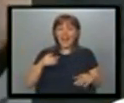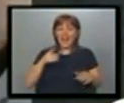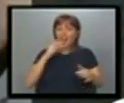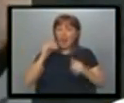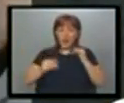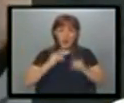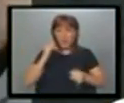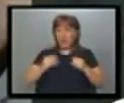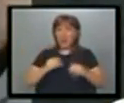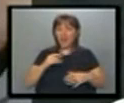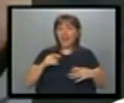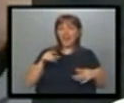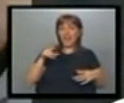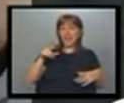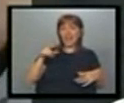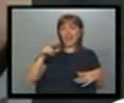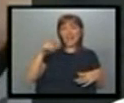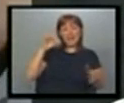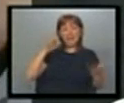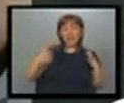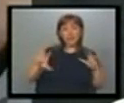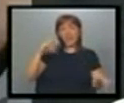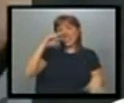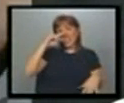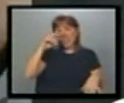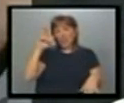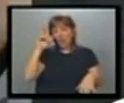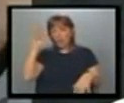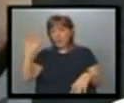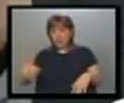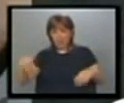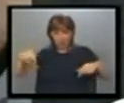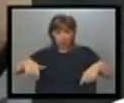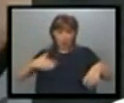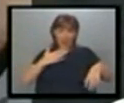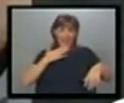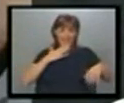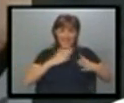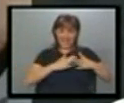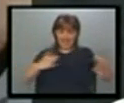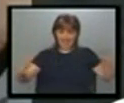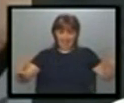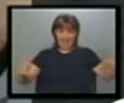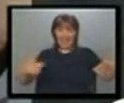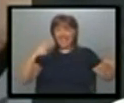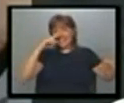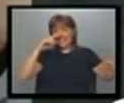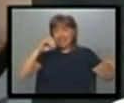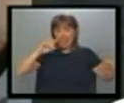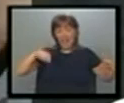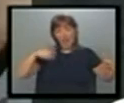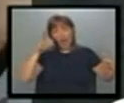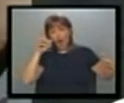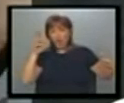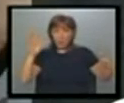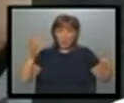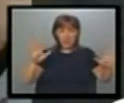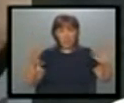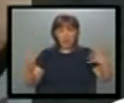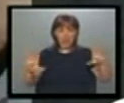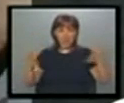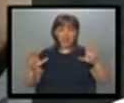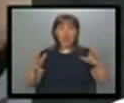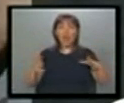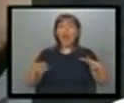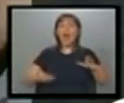Dale. Mariano, mirá, 7 u 8% la inflación en el mes de abril, que justamente muchos la comparan con la de abril del